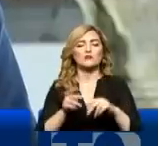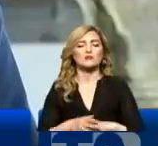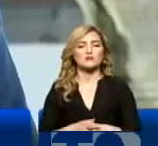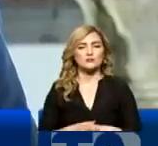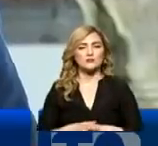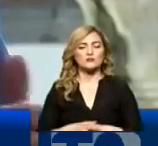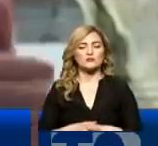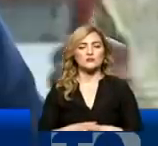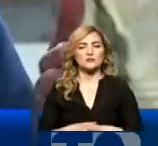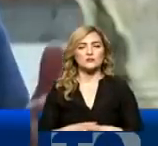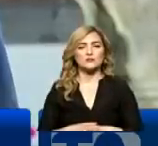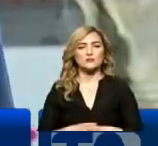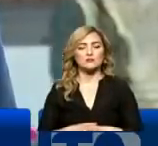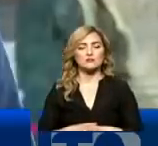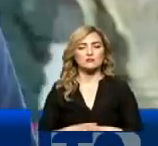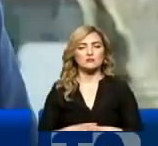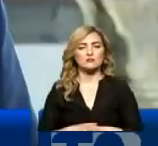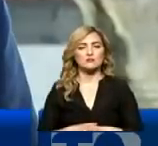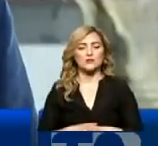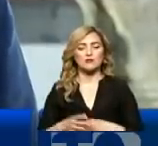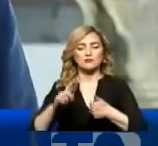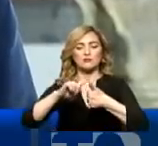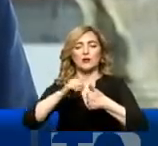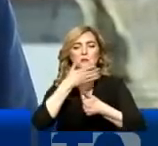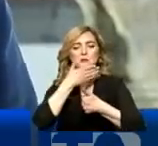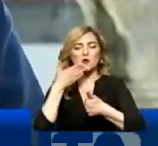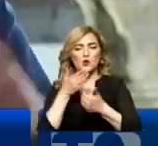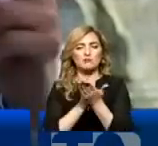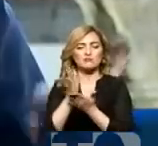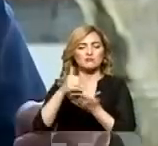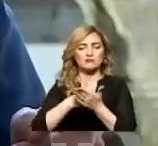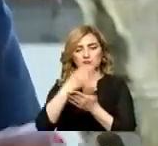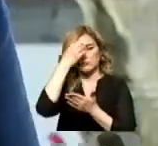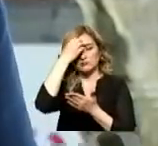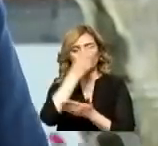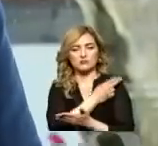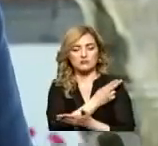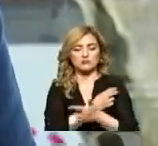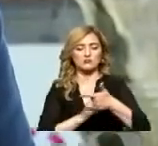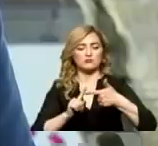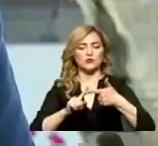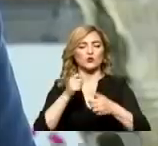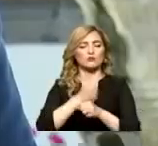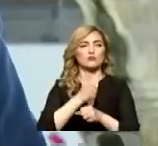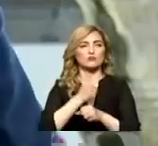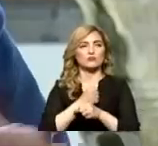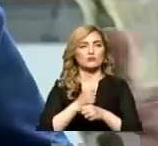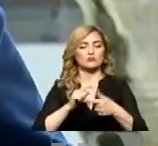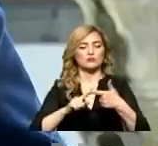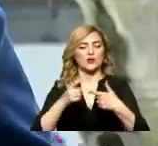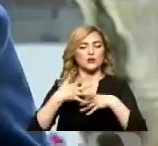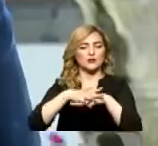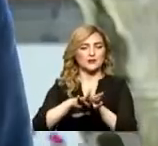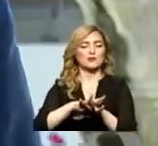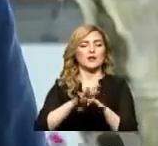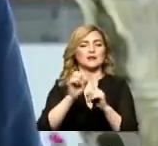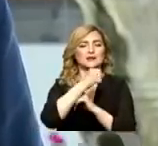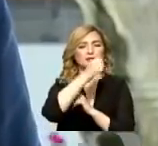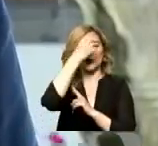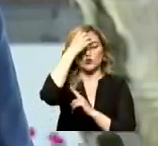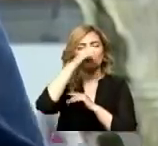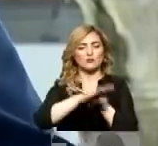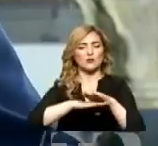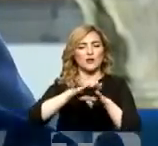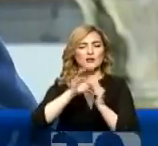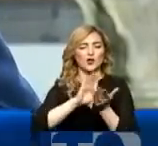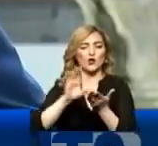y básicamente tiene un par de frentes. Uno, mejorar el acceso a la educación superior. Dos, trabajar integralmente con el sistema de educación